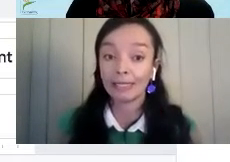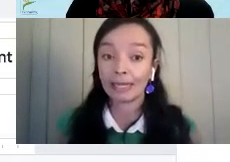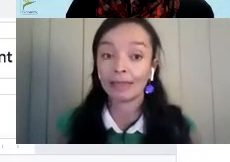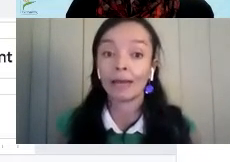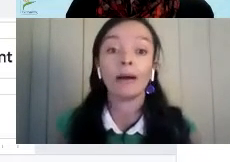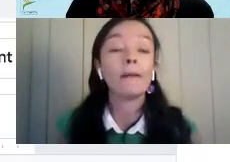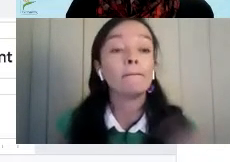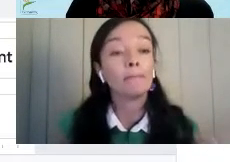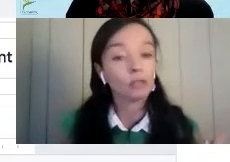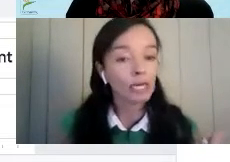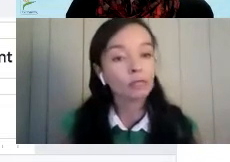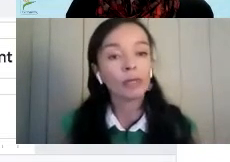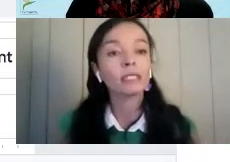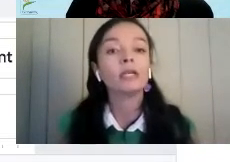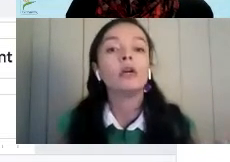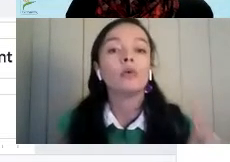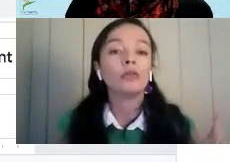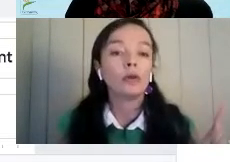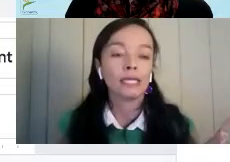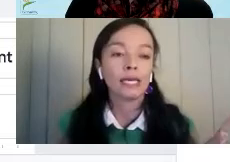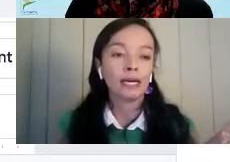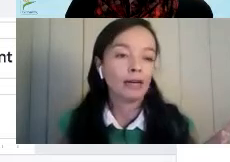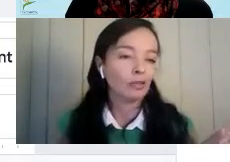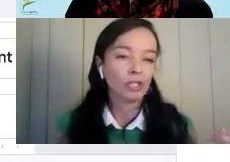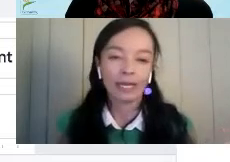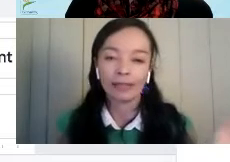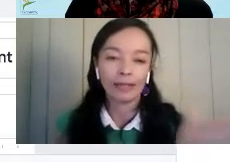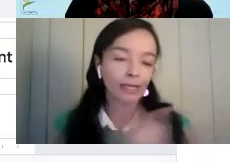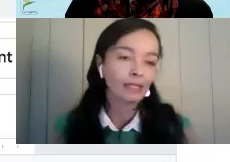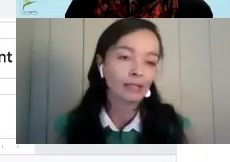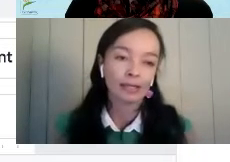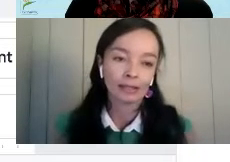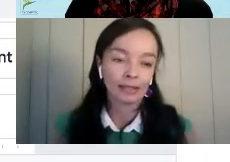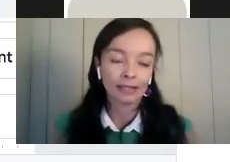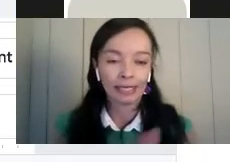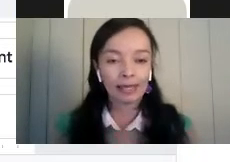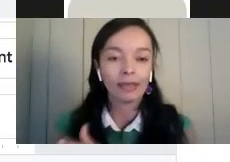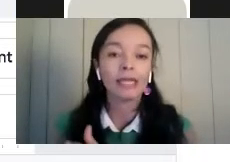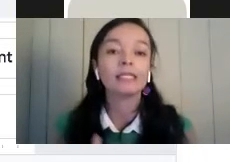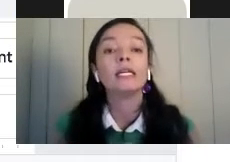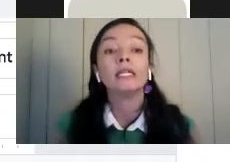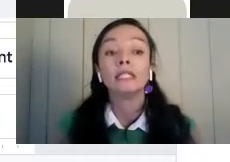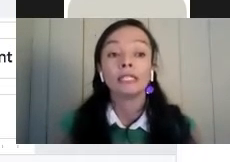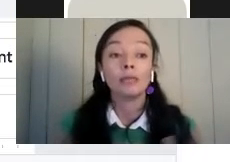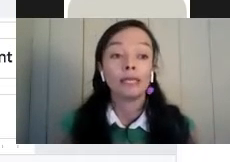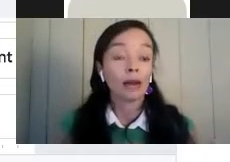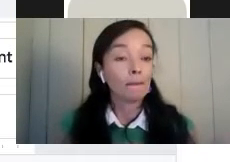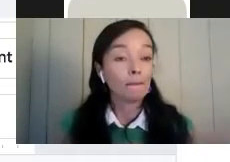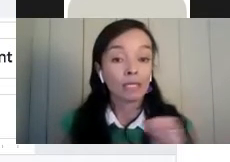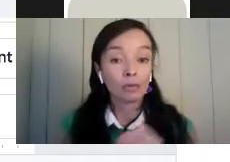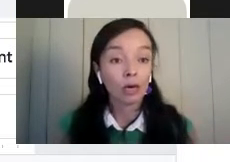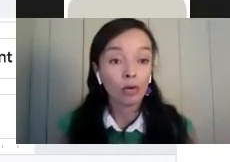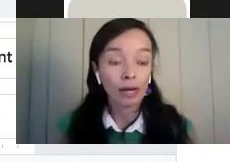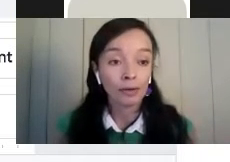etapa. Pero ya después, cuando vaya a los siete meses, de siete a diez, ya vas a aumentar